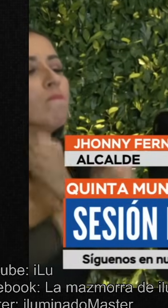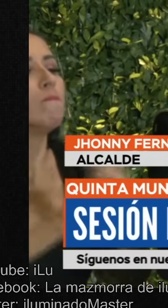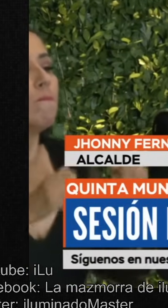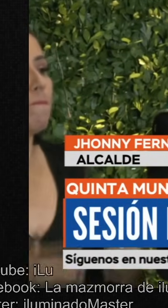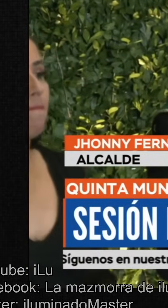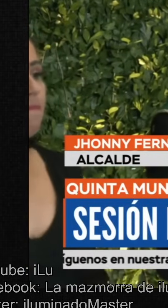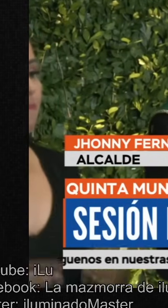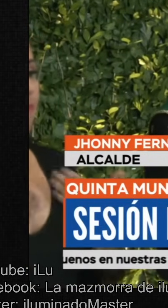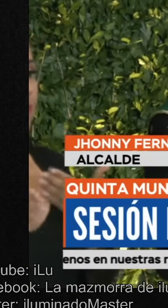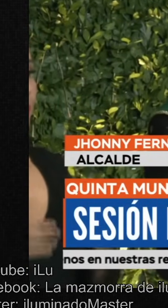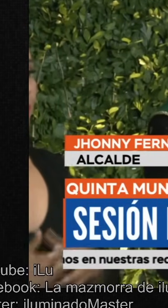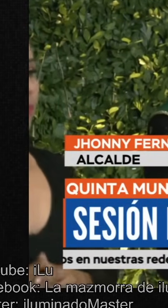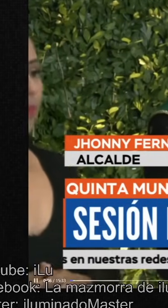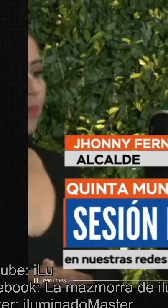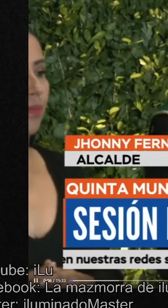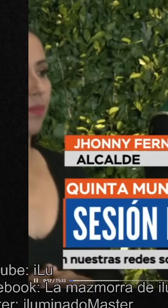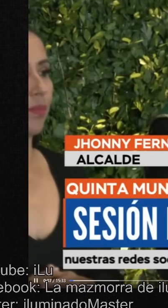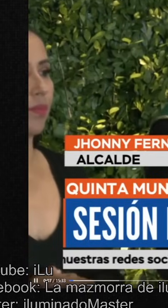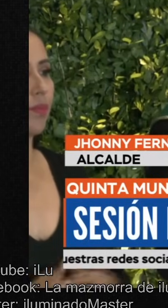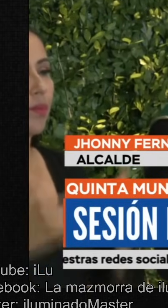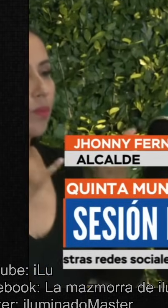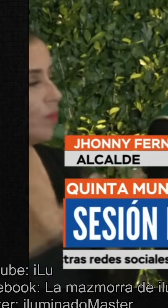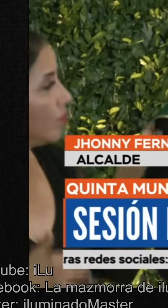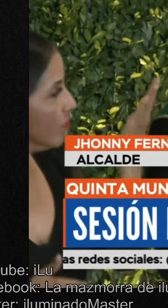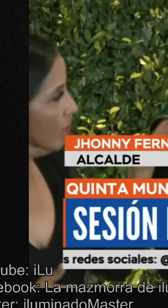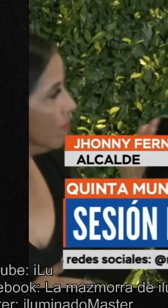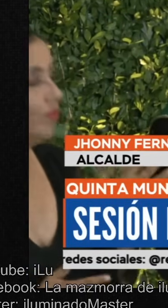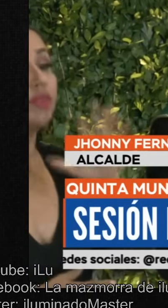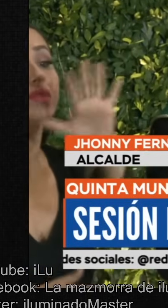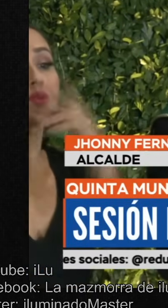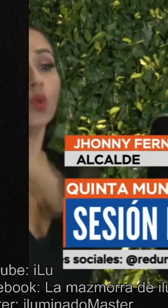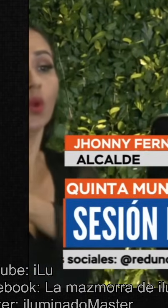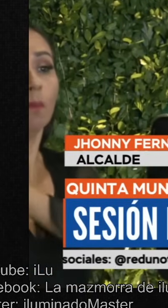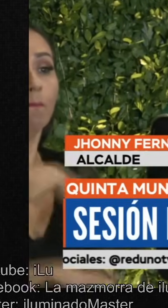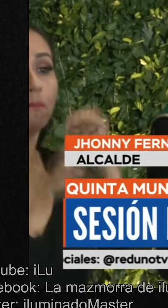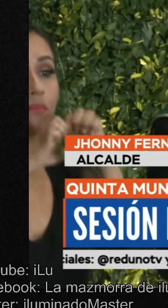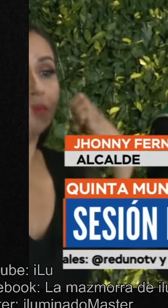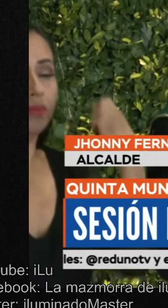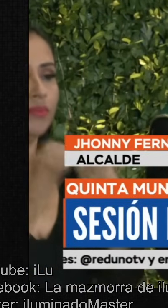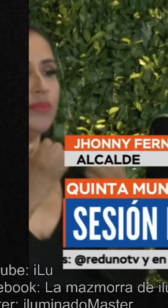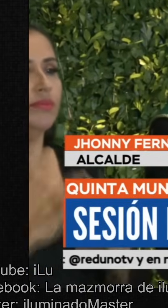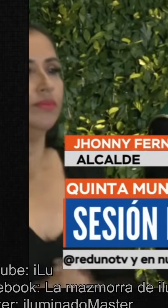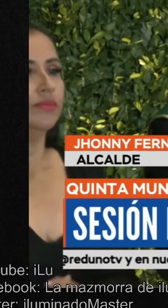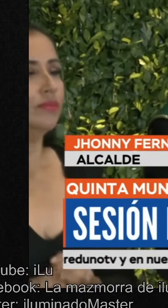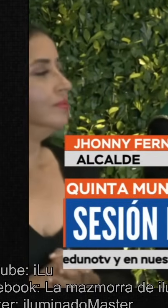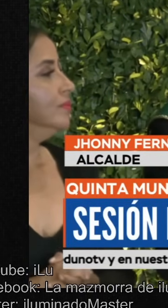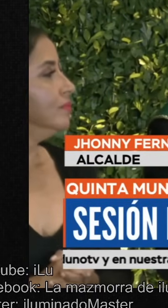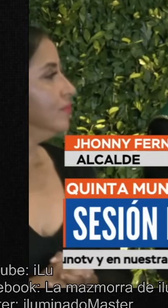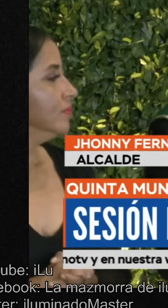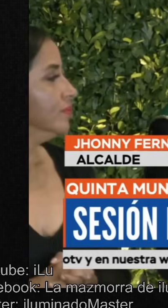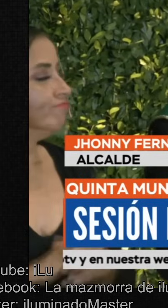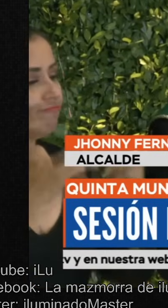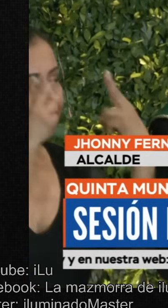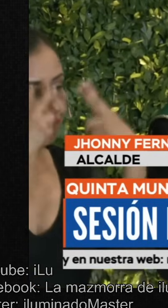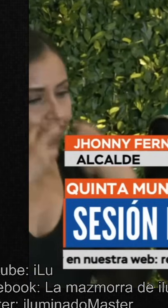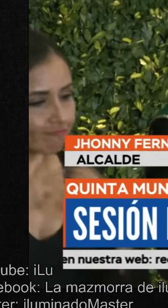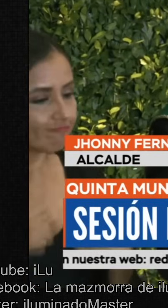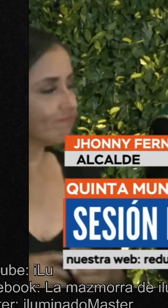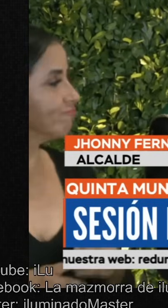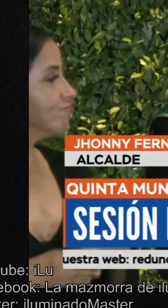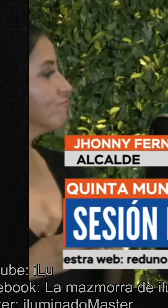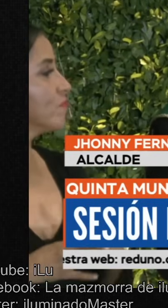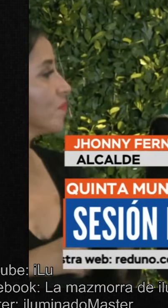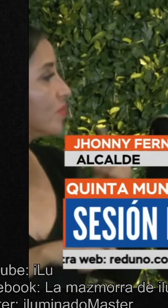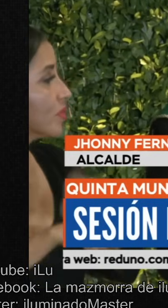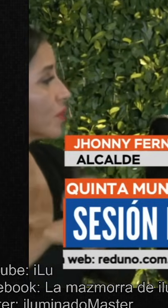vidas? Porque ahora, con esto, 5 hospitales con equipamiento, estamos haciendo diagnóstico a tiempo